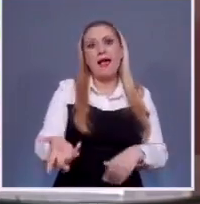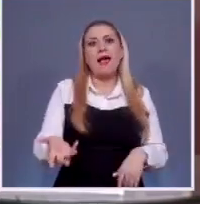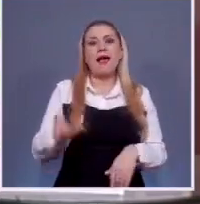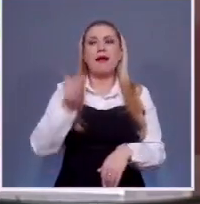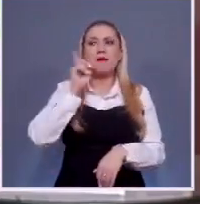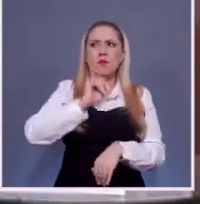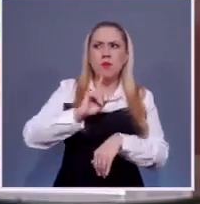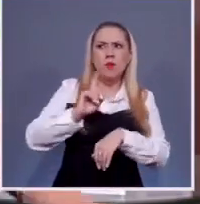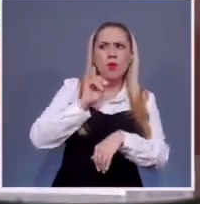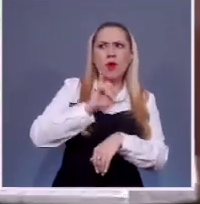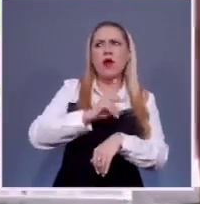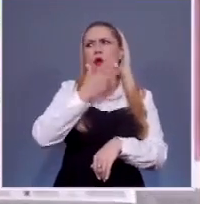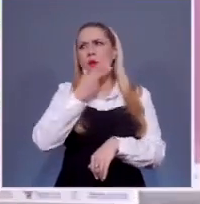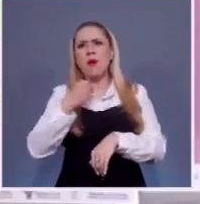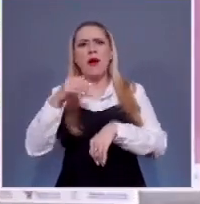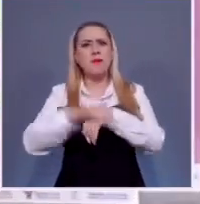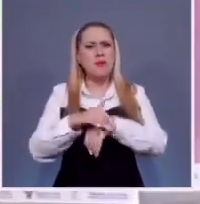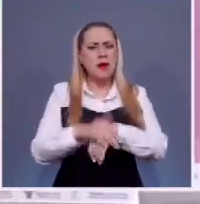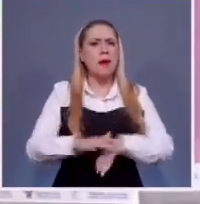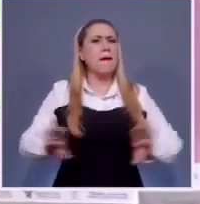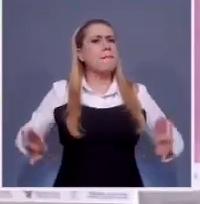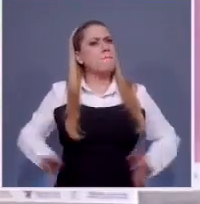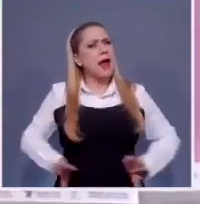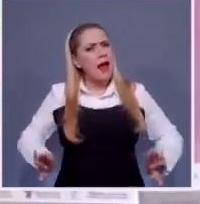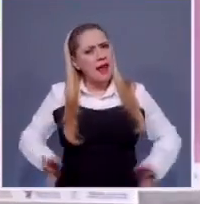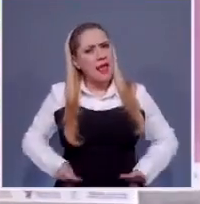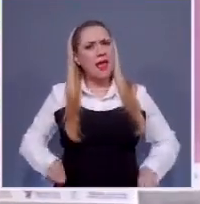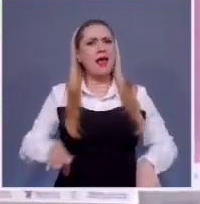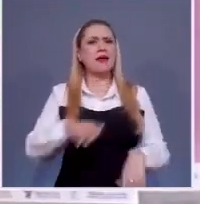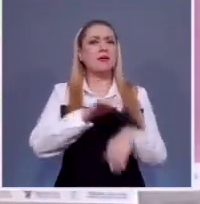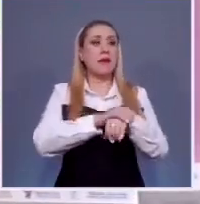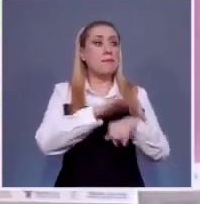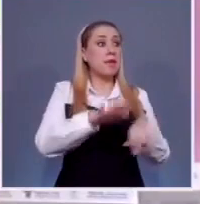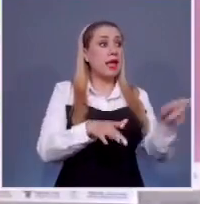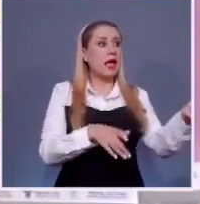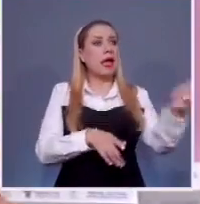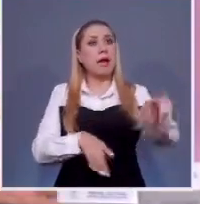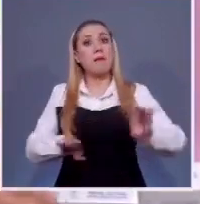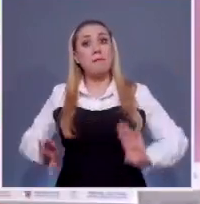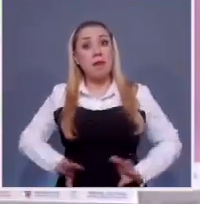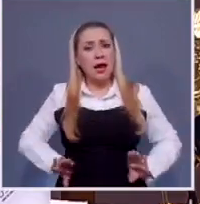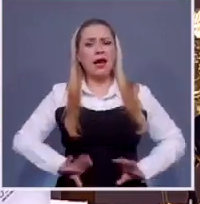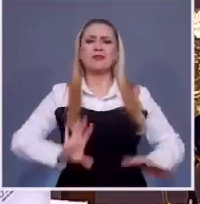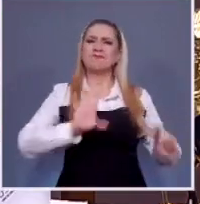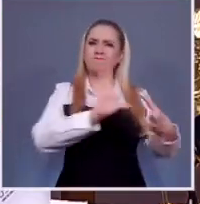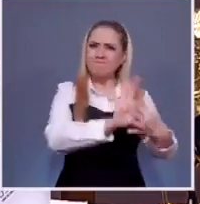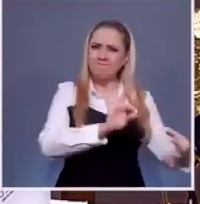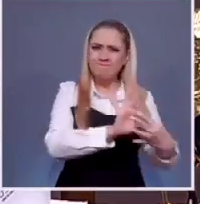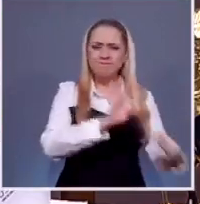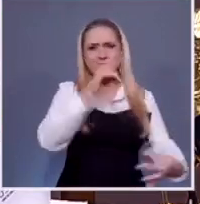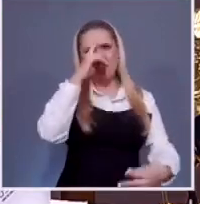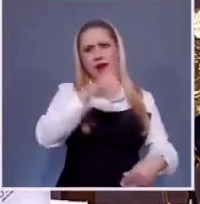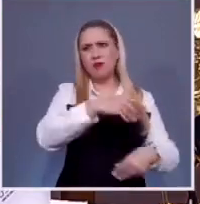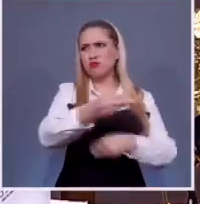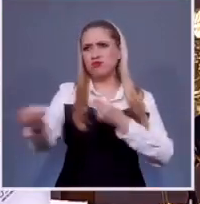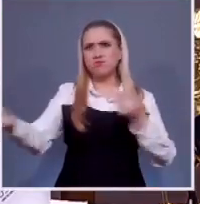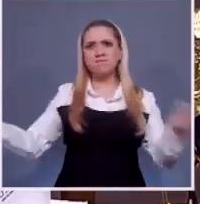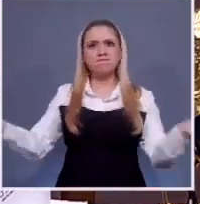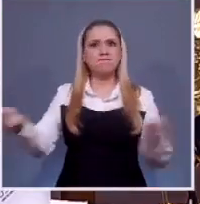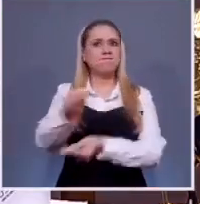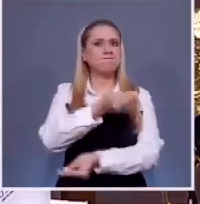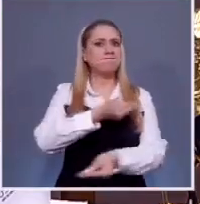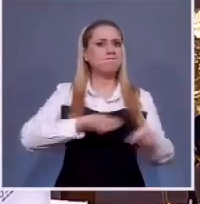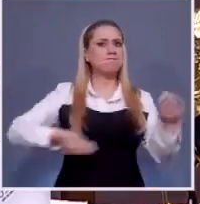con las parejas de nuestras amigas, justo para que este tema pues esté en boca de todas, de todos, y efectivamente conozcamos